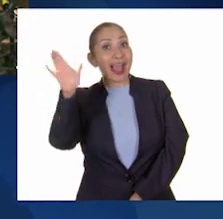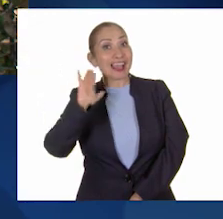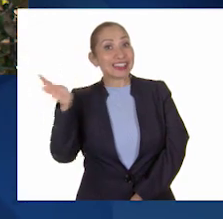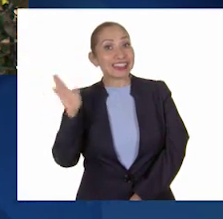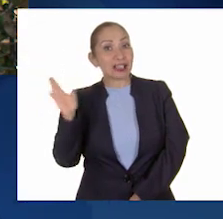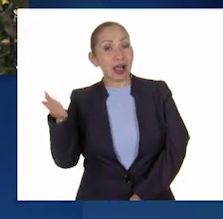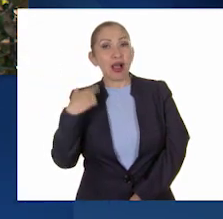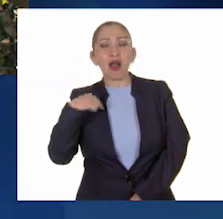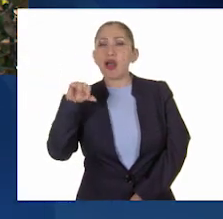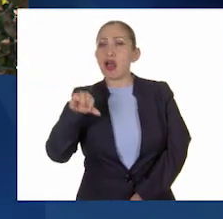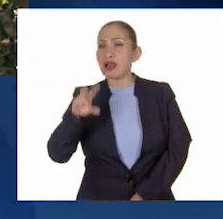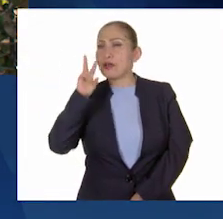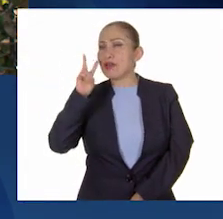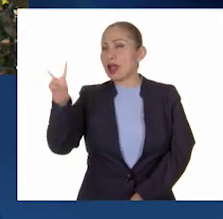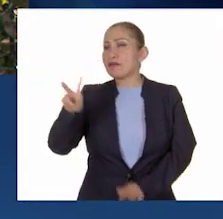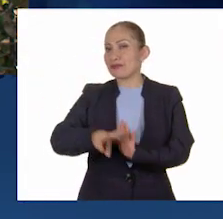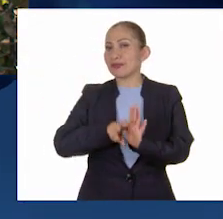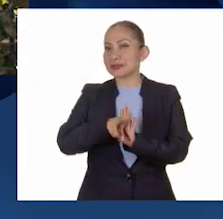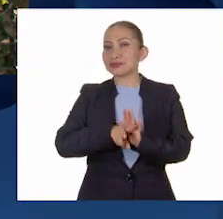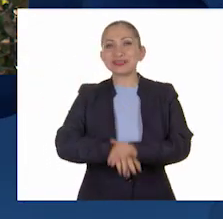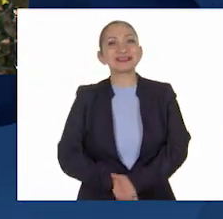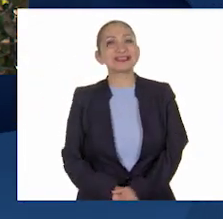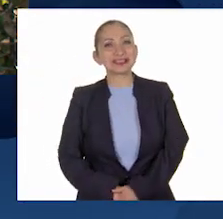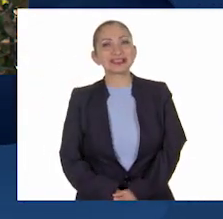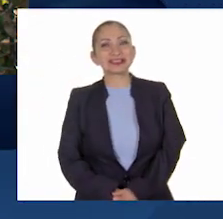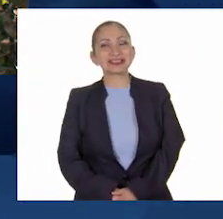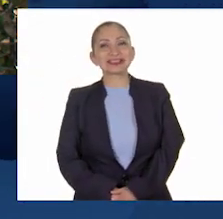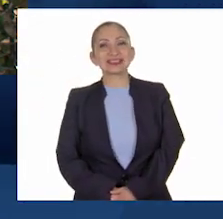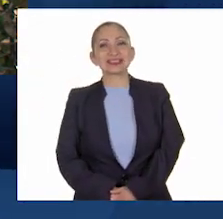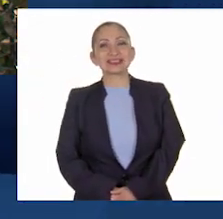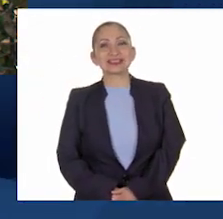¡Hola! ¡Vamos a ver el siguiente video!